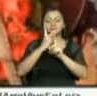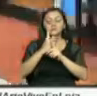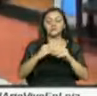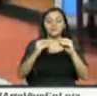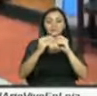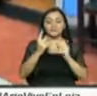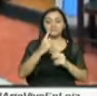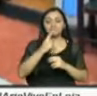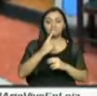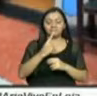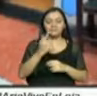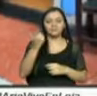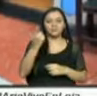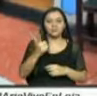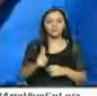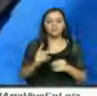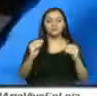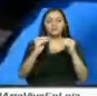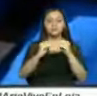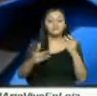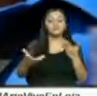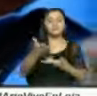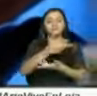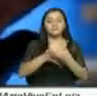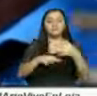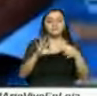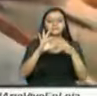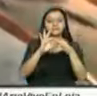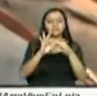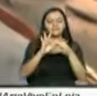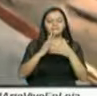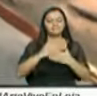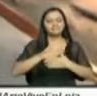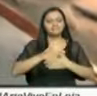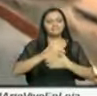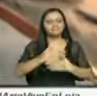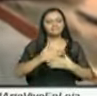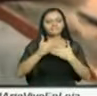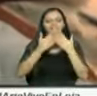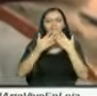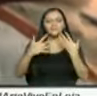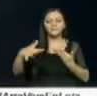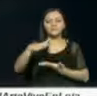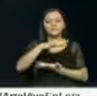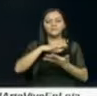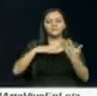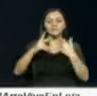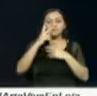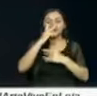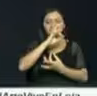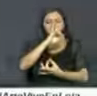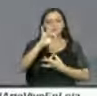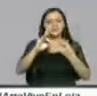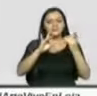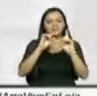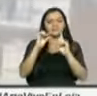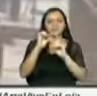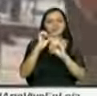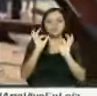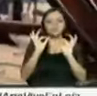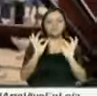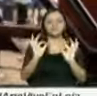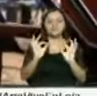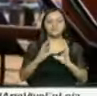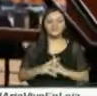en cada lojano hay una mezcla perfecta de melodía, color y la dosis exacta de palabras